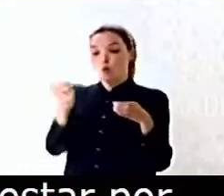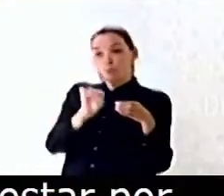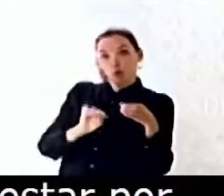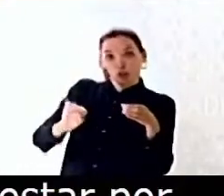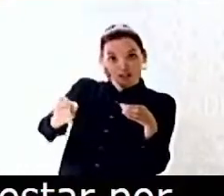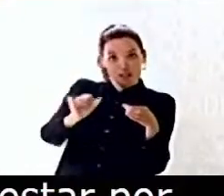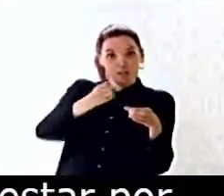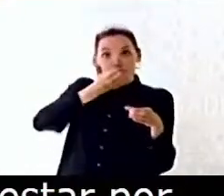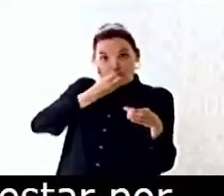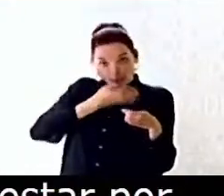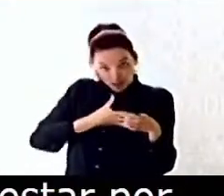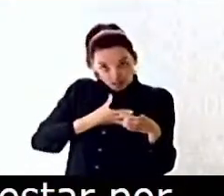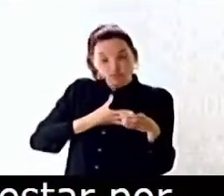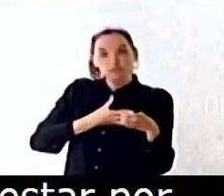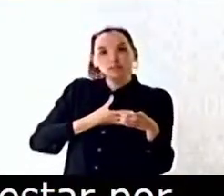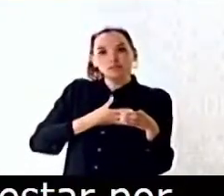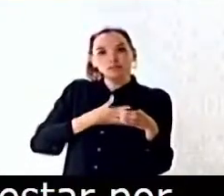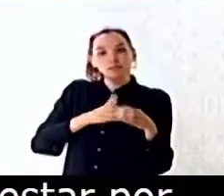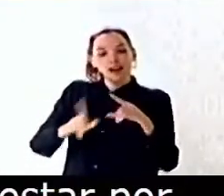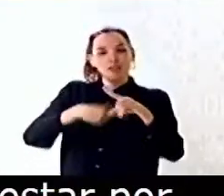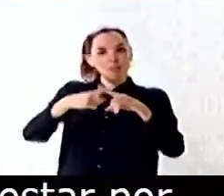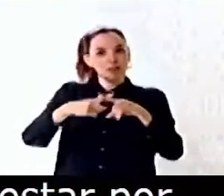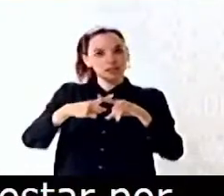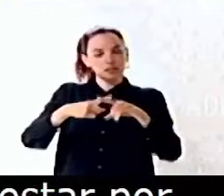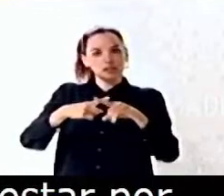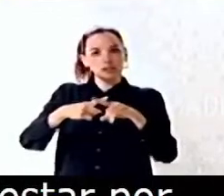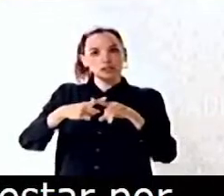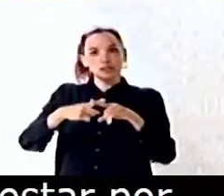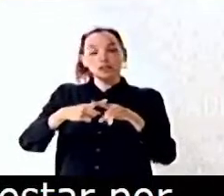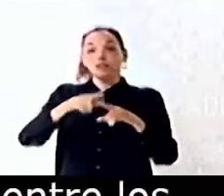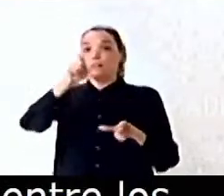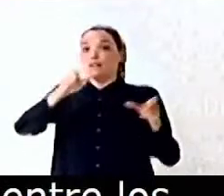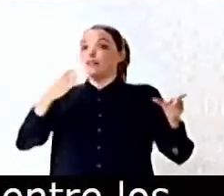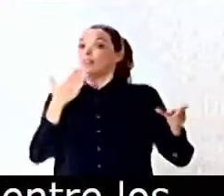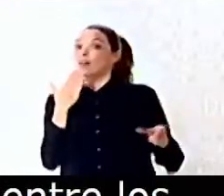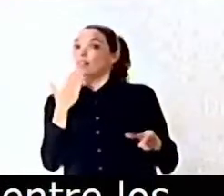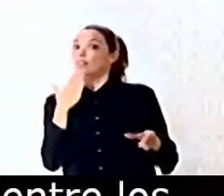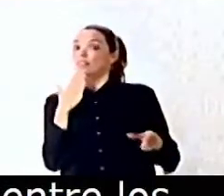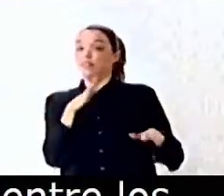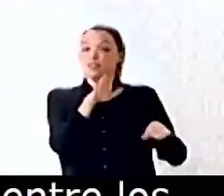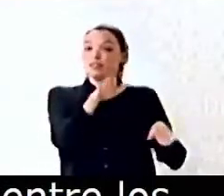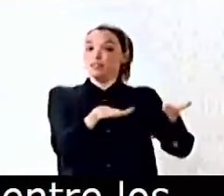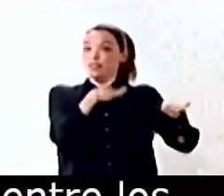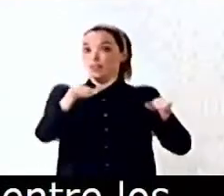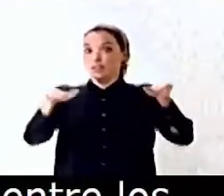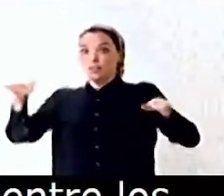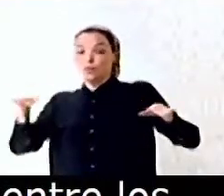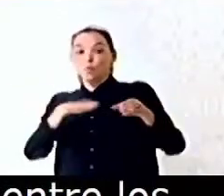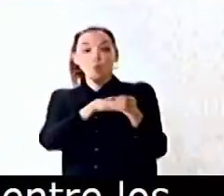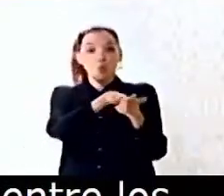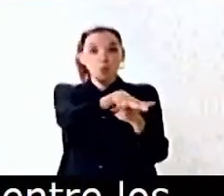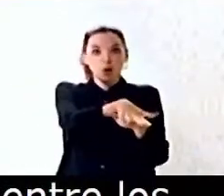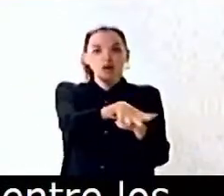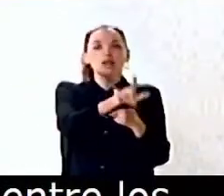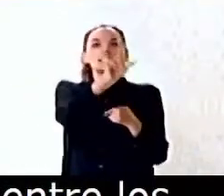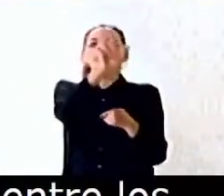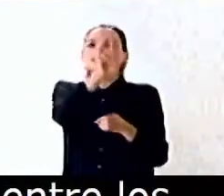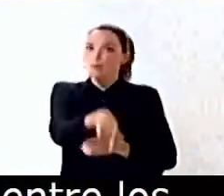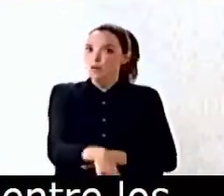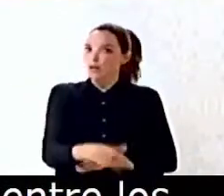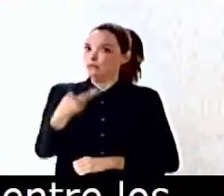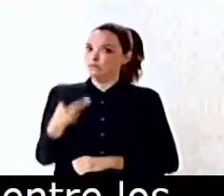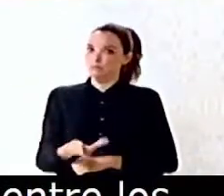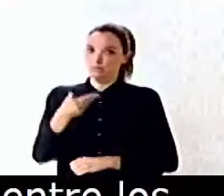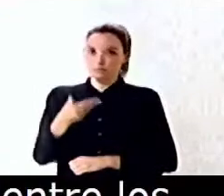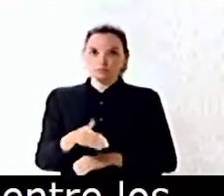además, la cobertura entre los grupos poblacionales, entre los grupos etarios, tiene que ser también una cobertura